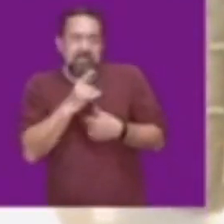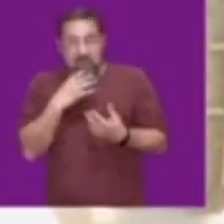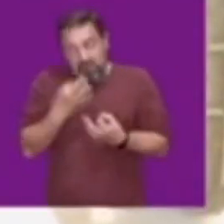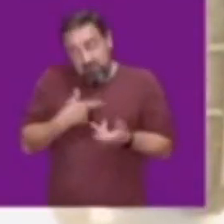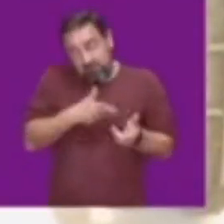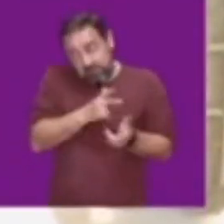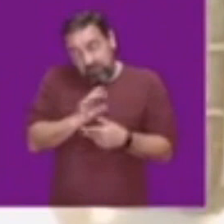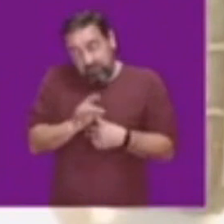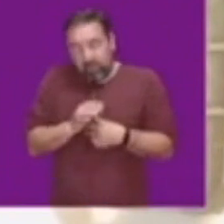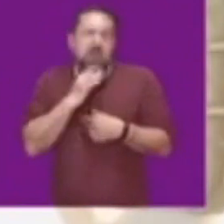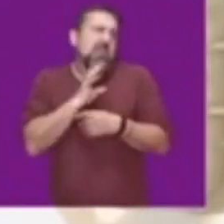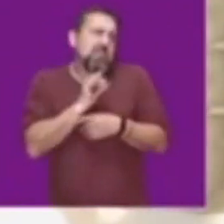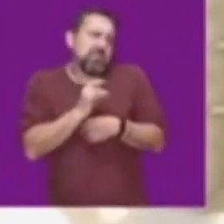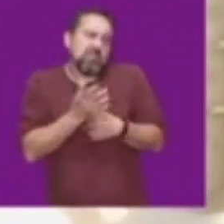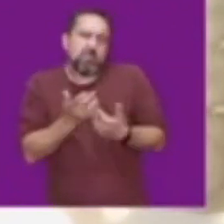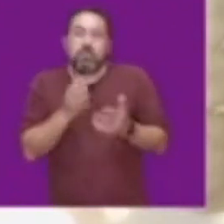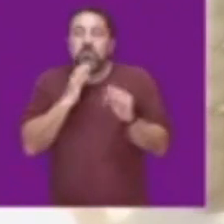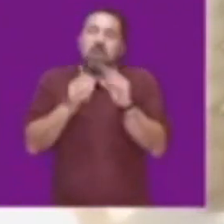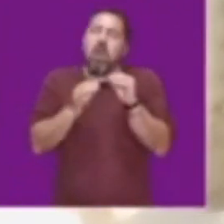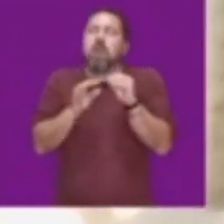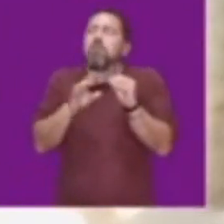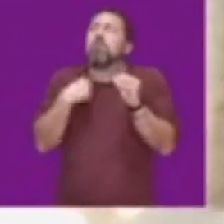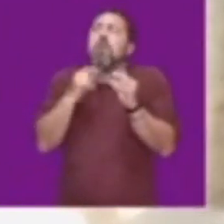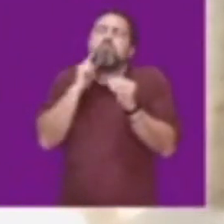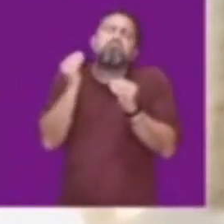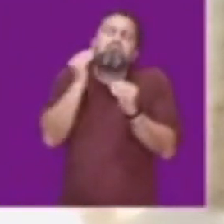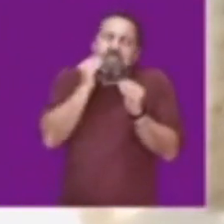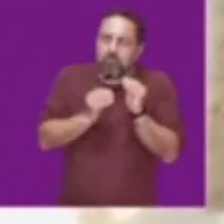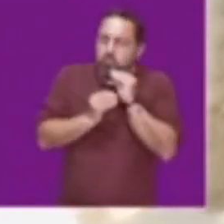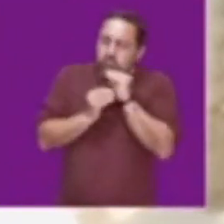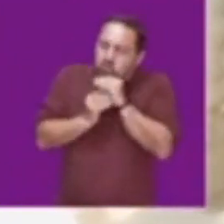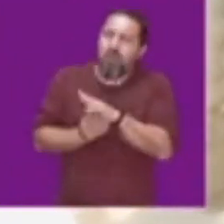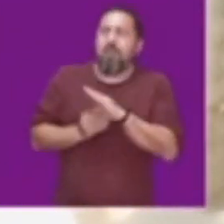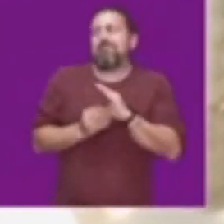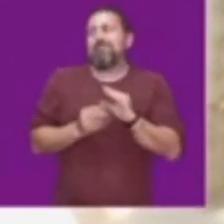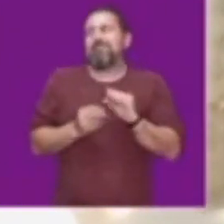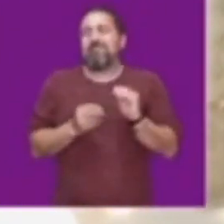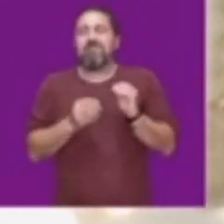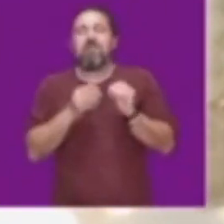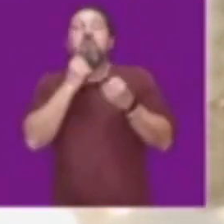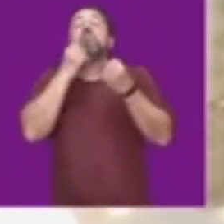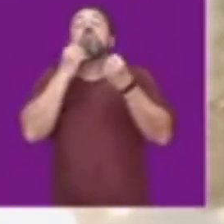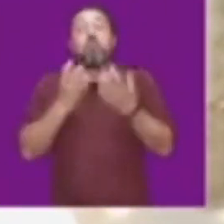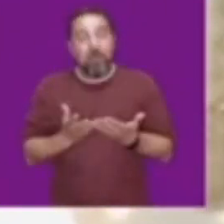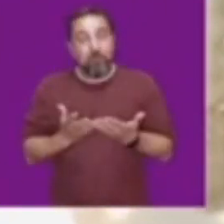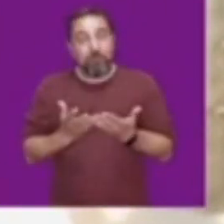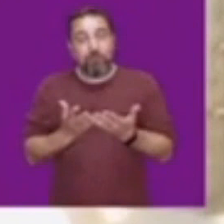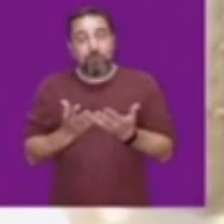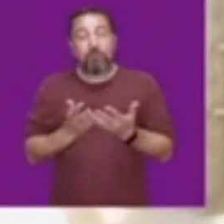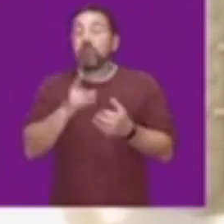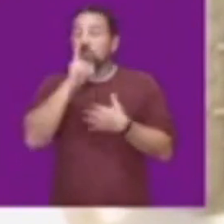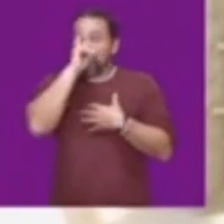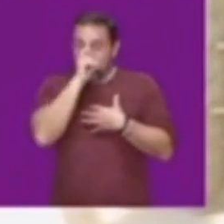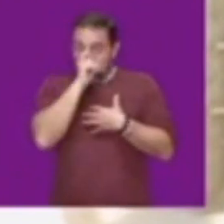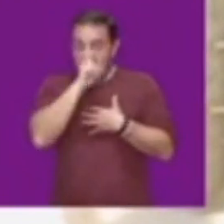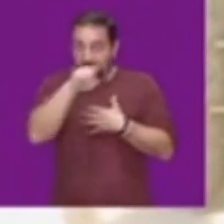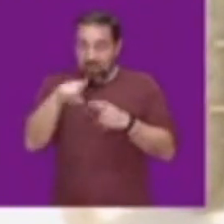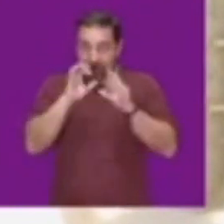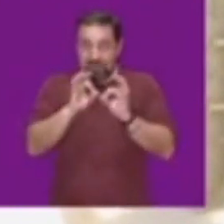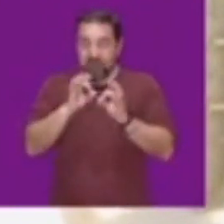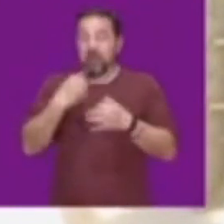merece? Sí. ¿Se lo merece? Ay, que voy a darle un beso. Sí. Bueno,